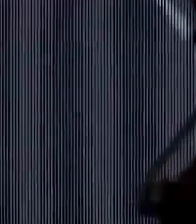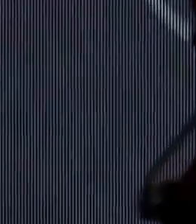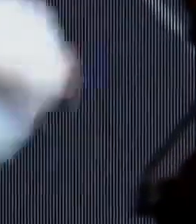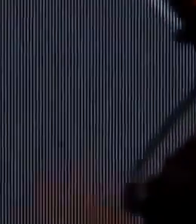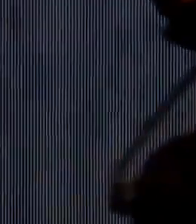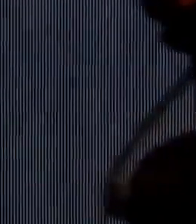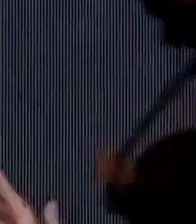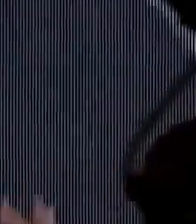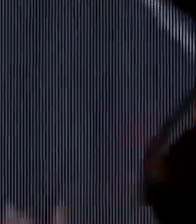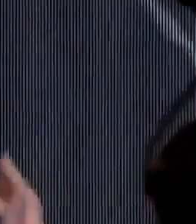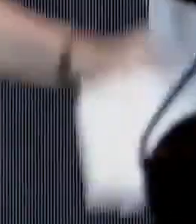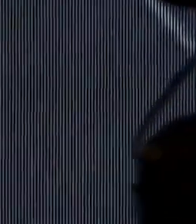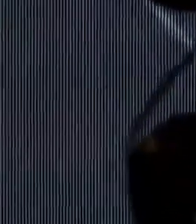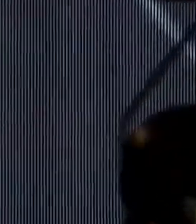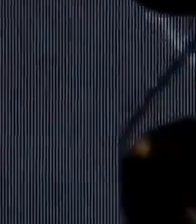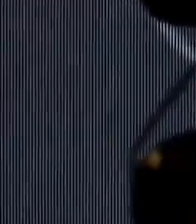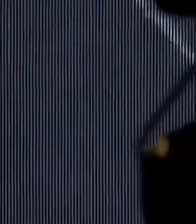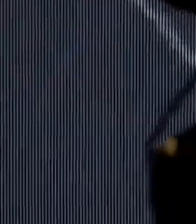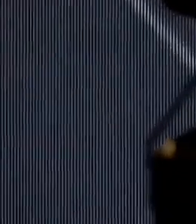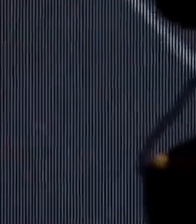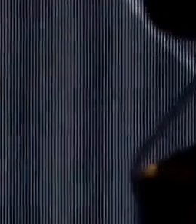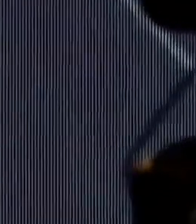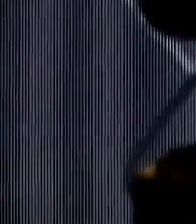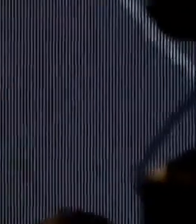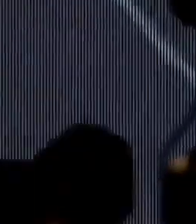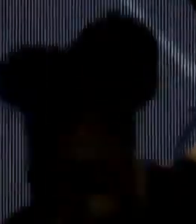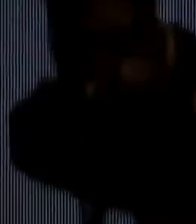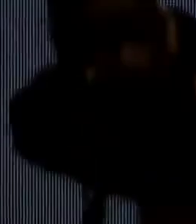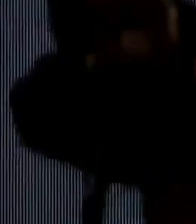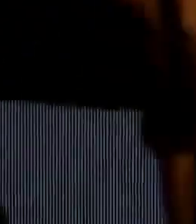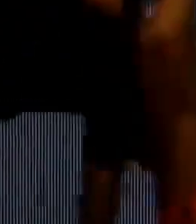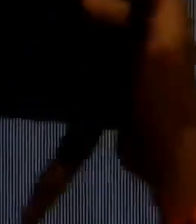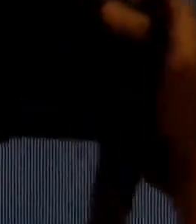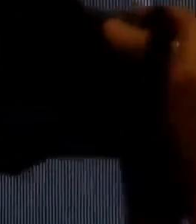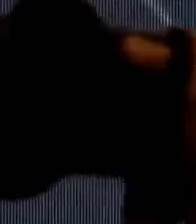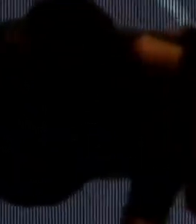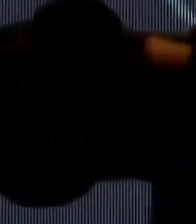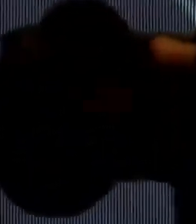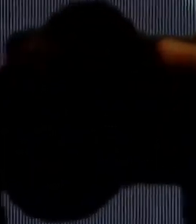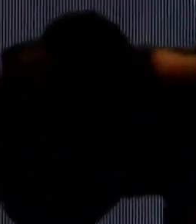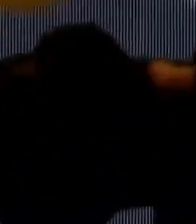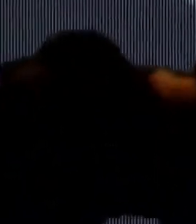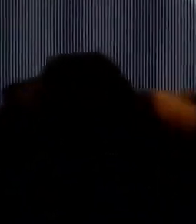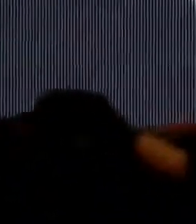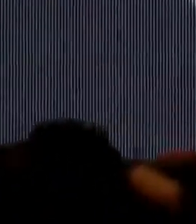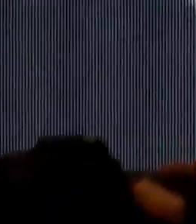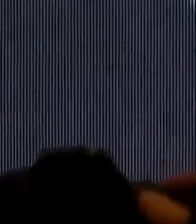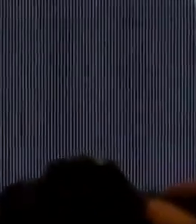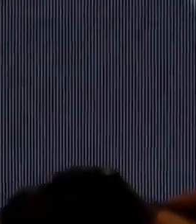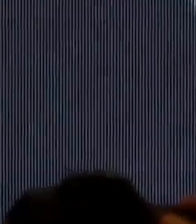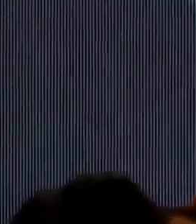cantando Nunca quise dejar de soñar y hoy mis sueños se